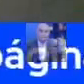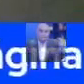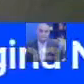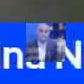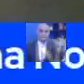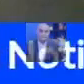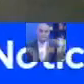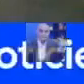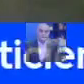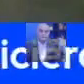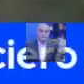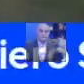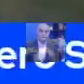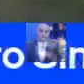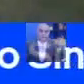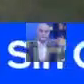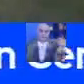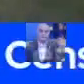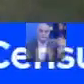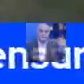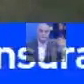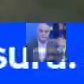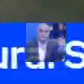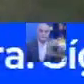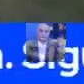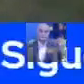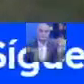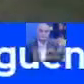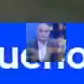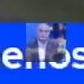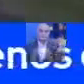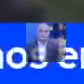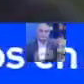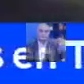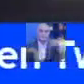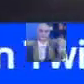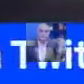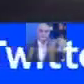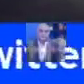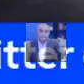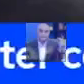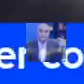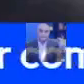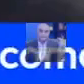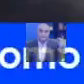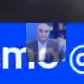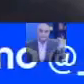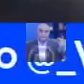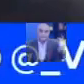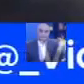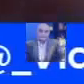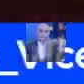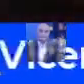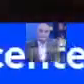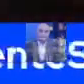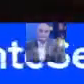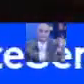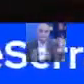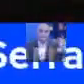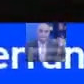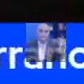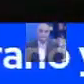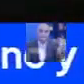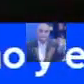querido Jaime, pues qué ni qué 8 cuartos, decía mi nana, que en paz descanse. No, yo creo